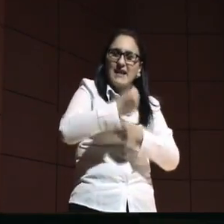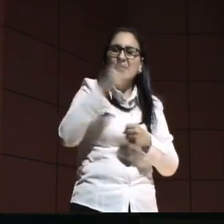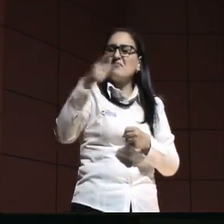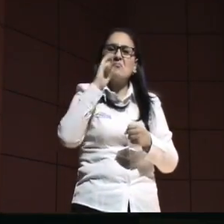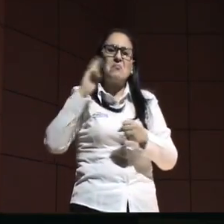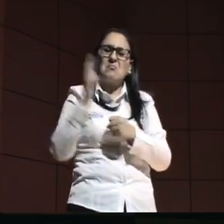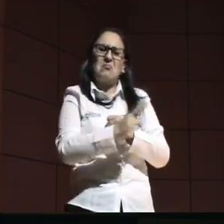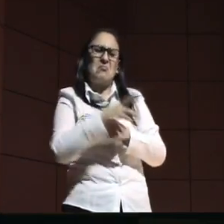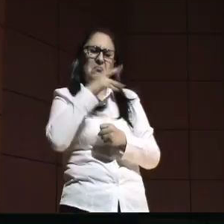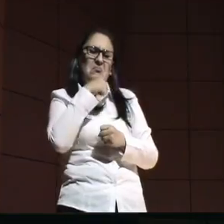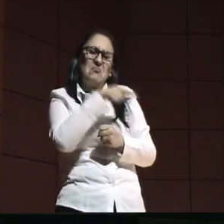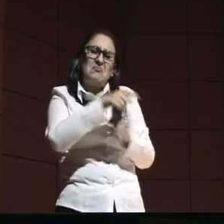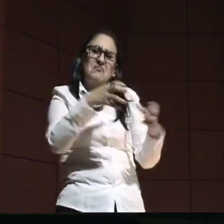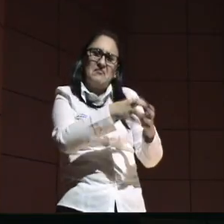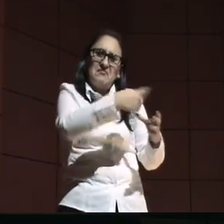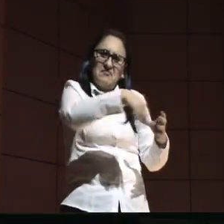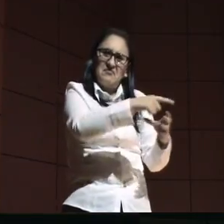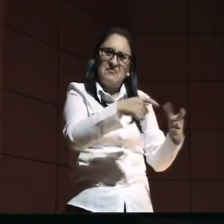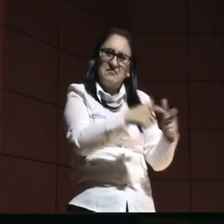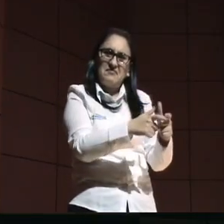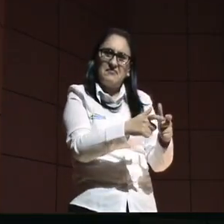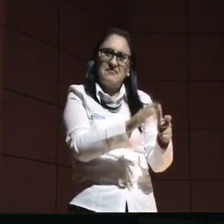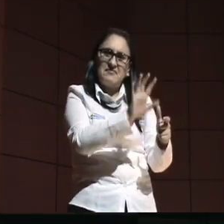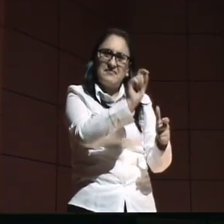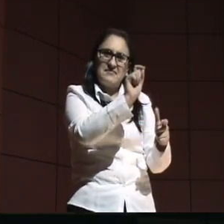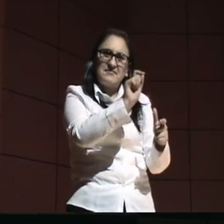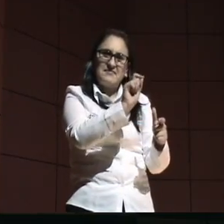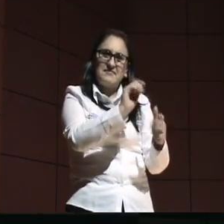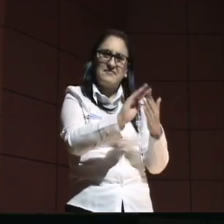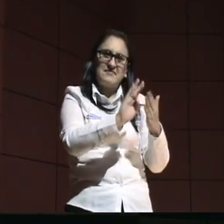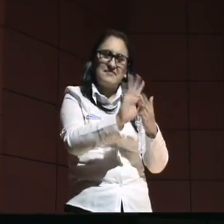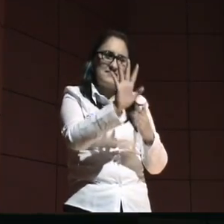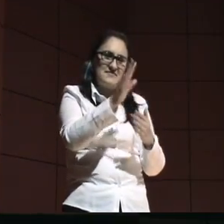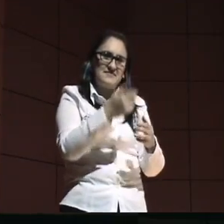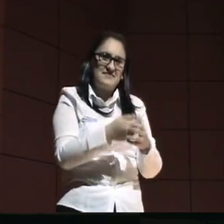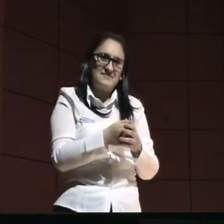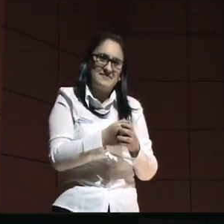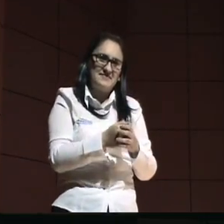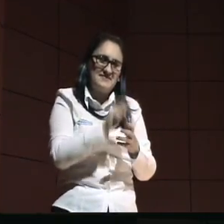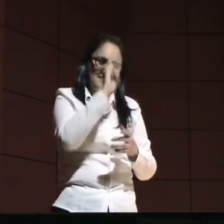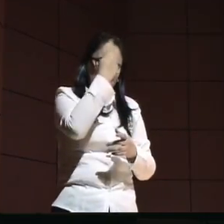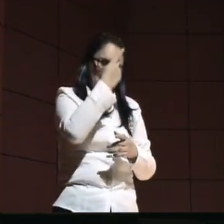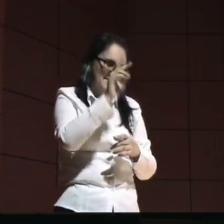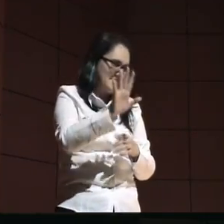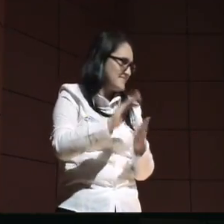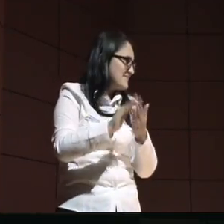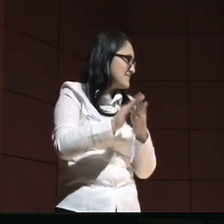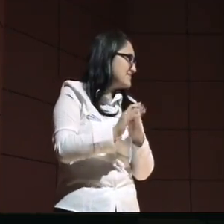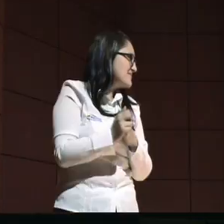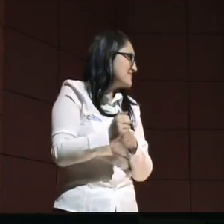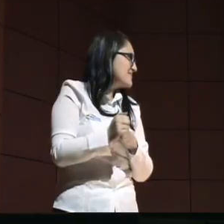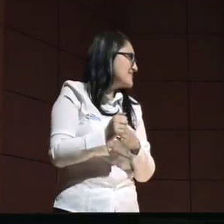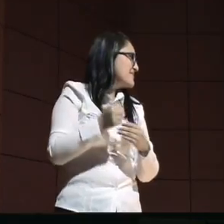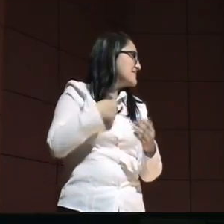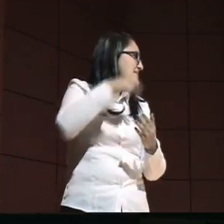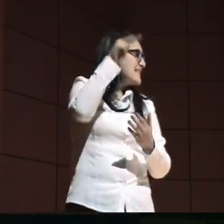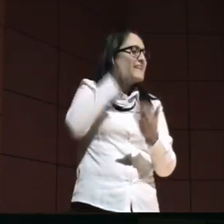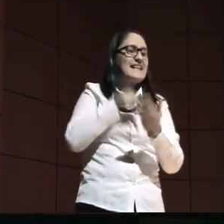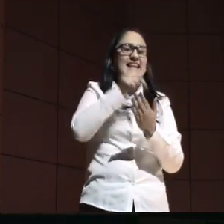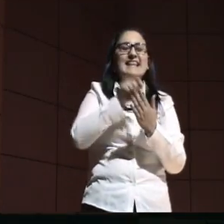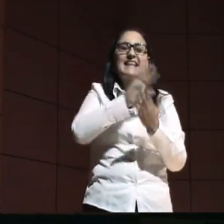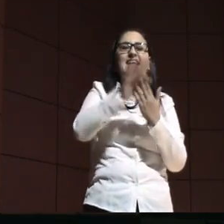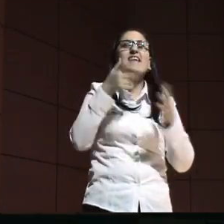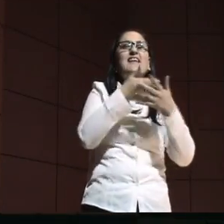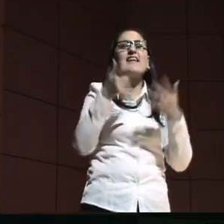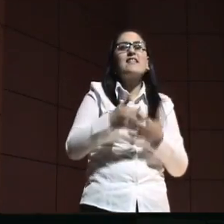reconocen la existencia... Ah, no estoy llamando. Ok, espera. Para no ir tan lejos, voy a relatar dos experiencias que me